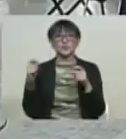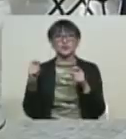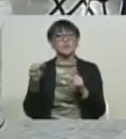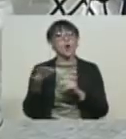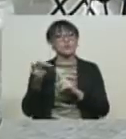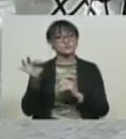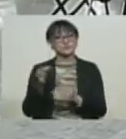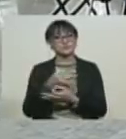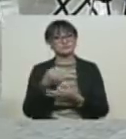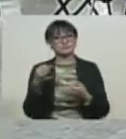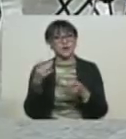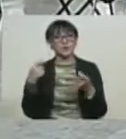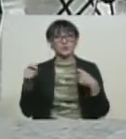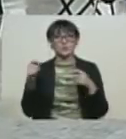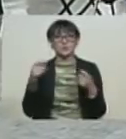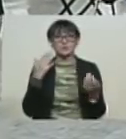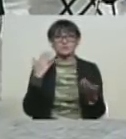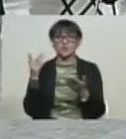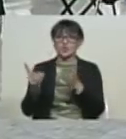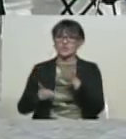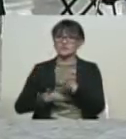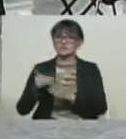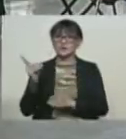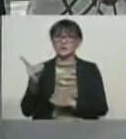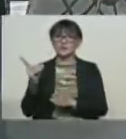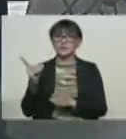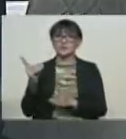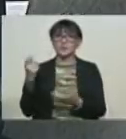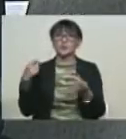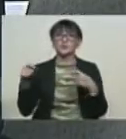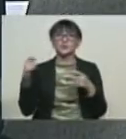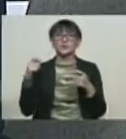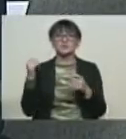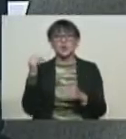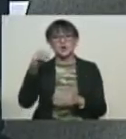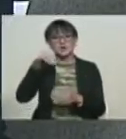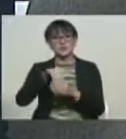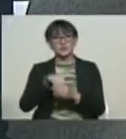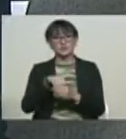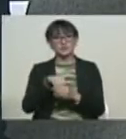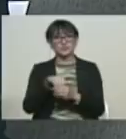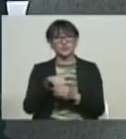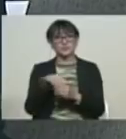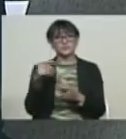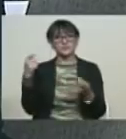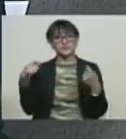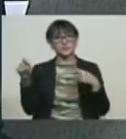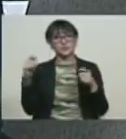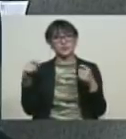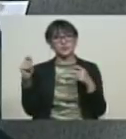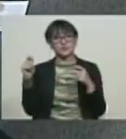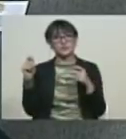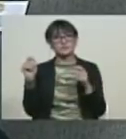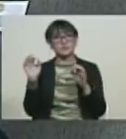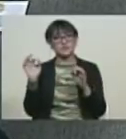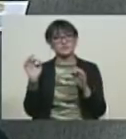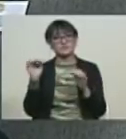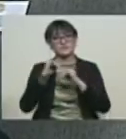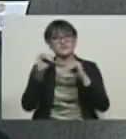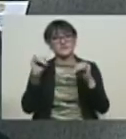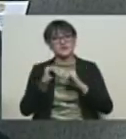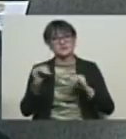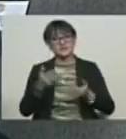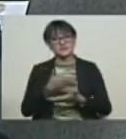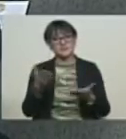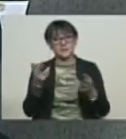la opción, el turismo es el desarrollo, el turismo es inclusión y el turismo es felicidad